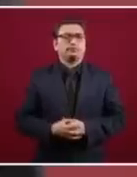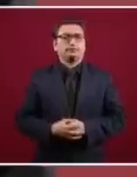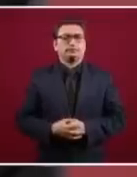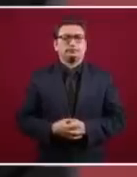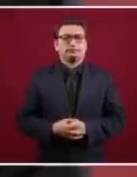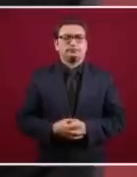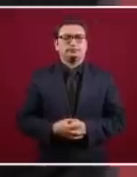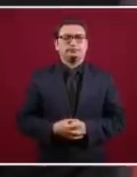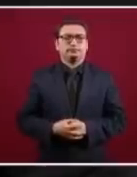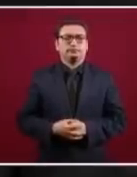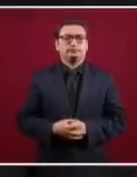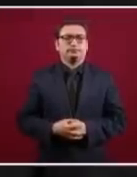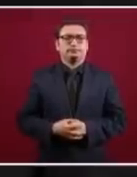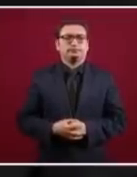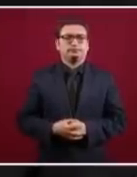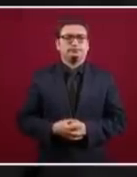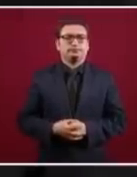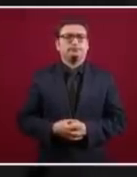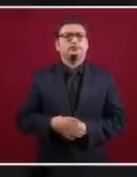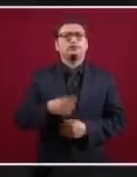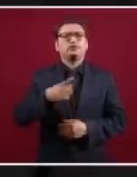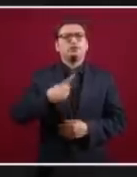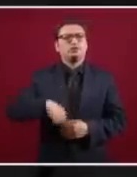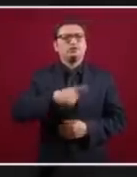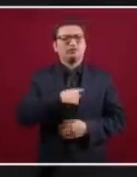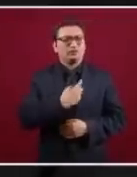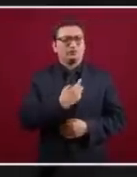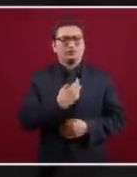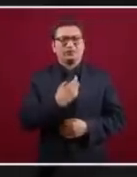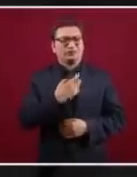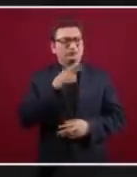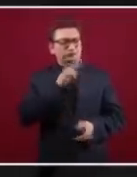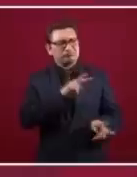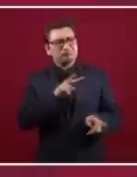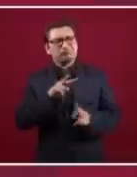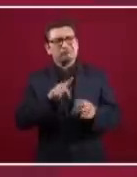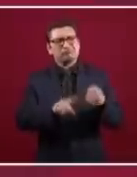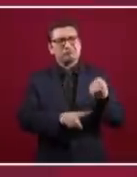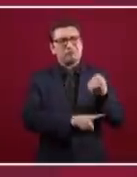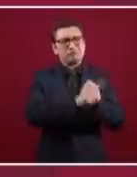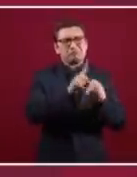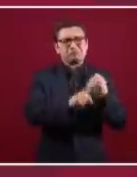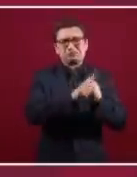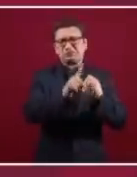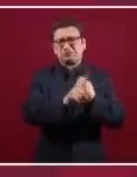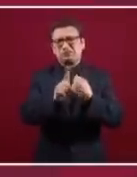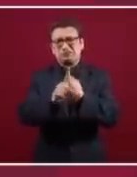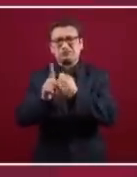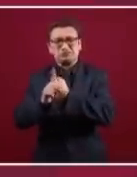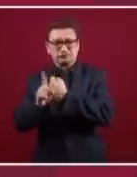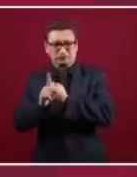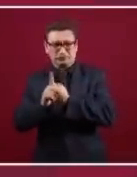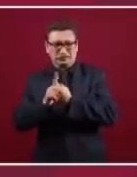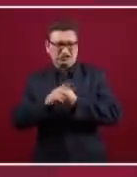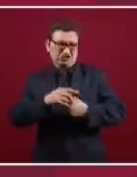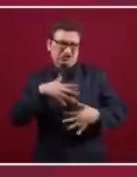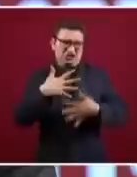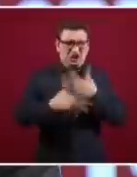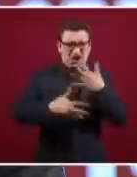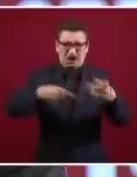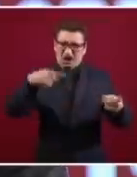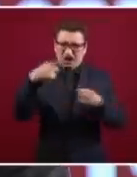en el que podamos resolver los problemas sin violencia